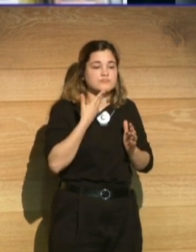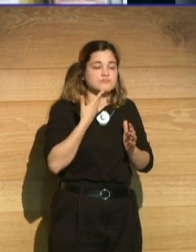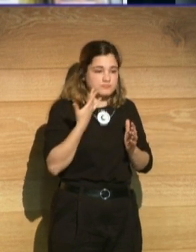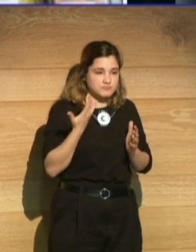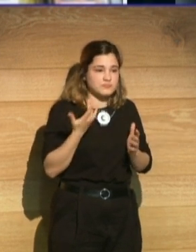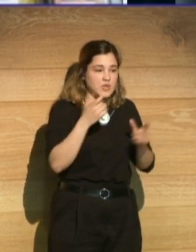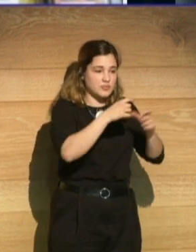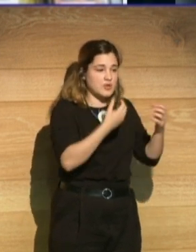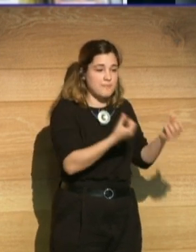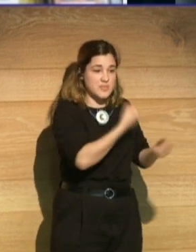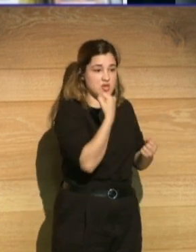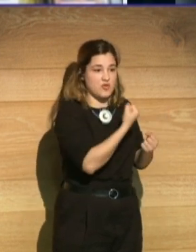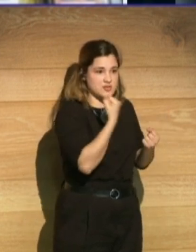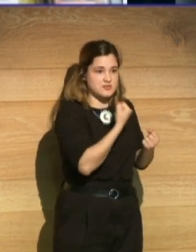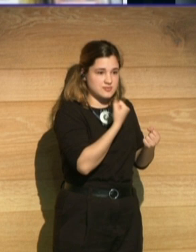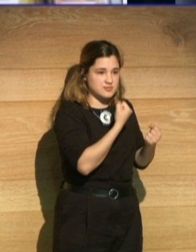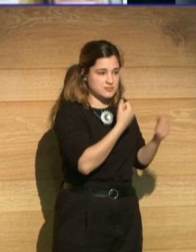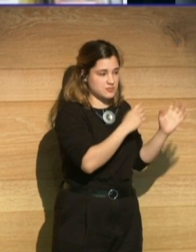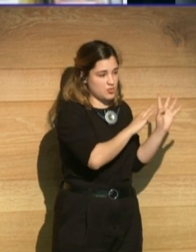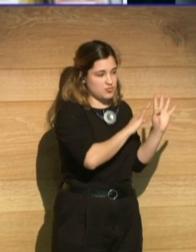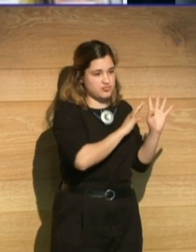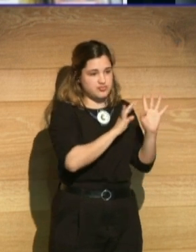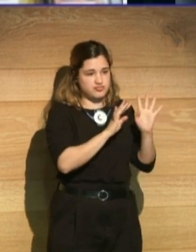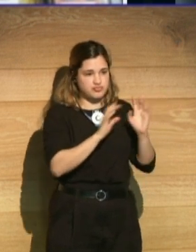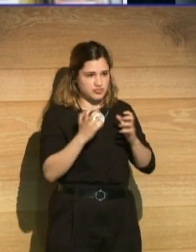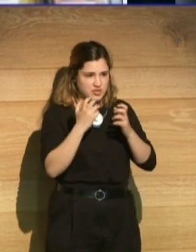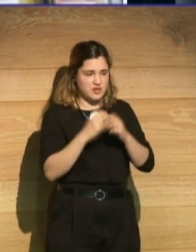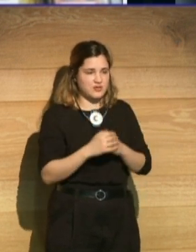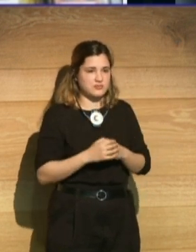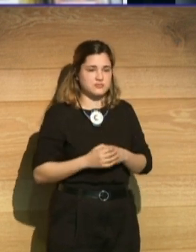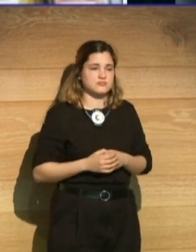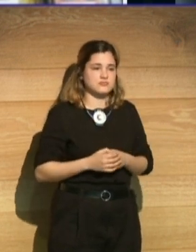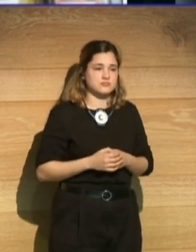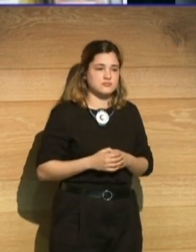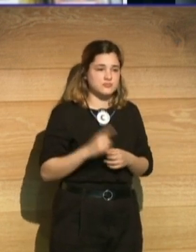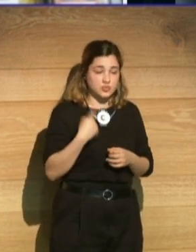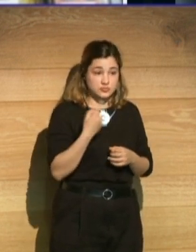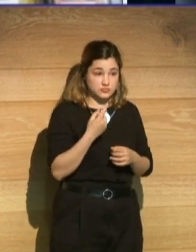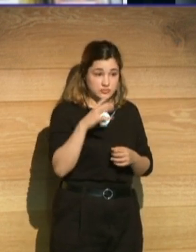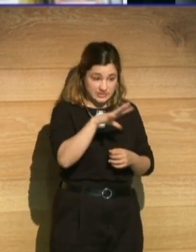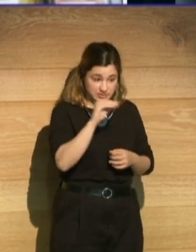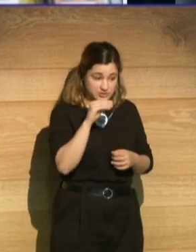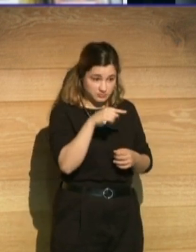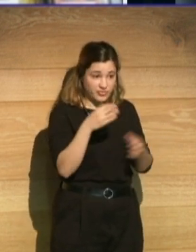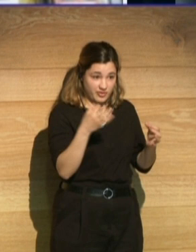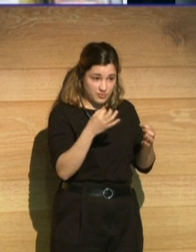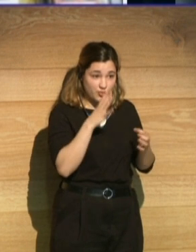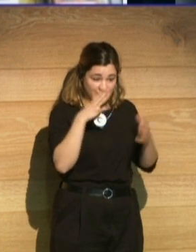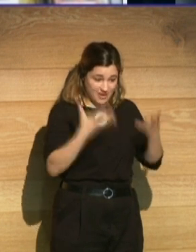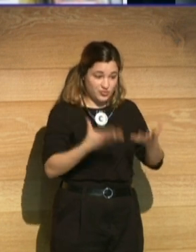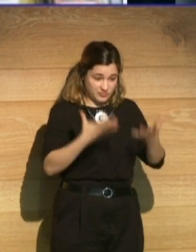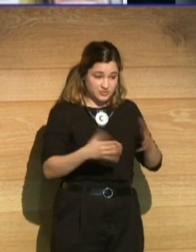millones de personas detrás de ellos, y esto lo tenemos que entender porque esto sigue válido hoy en día. Es